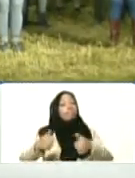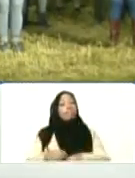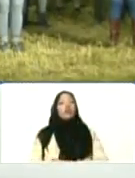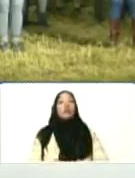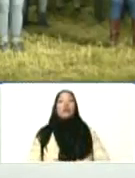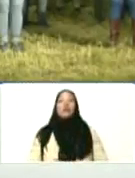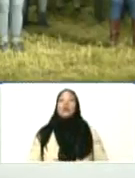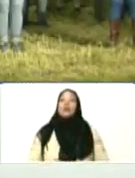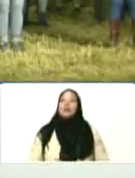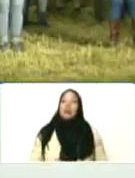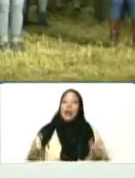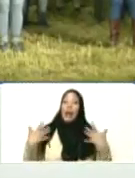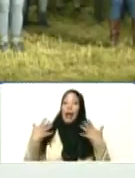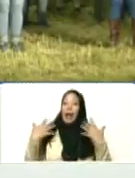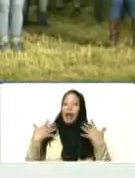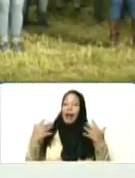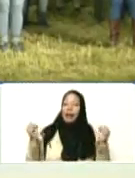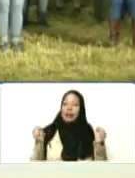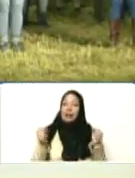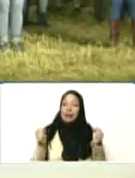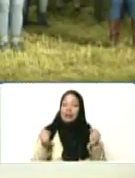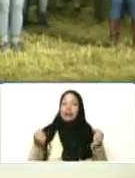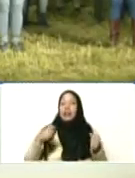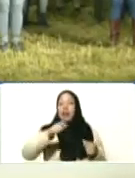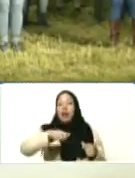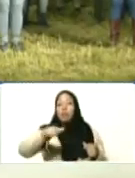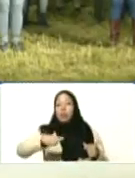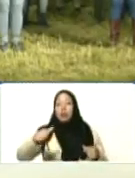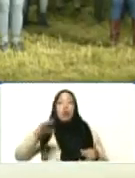Calor está candente, yo.